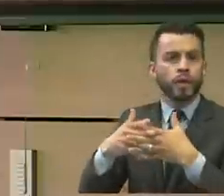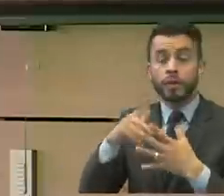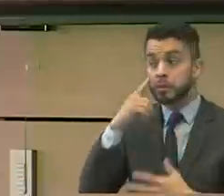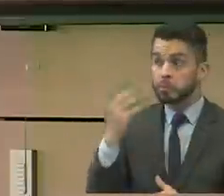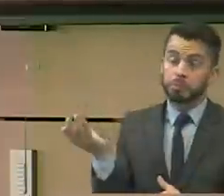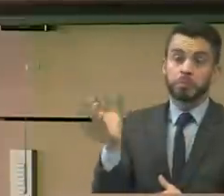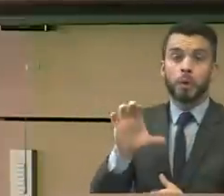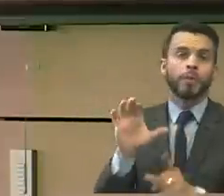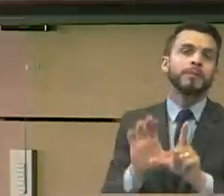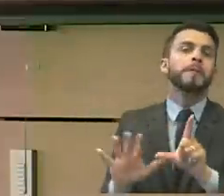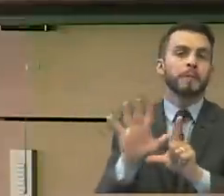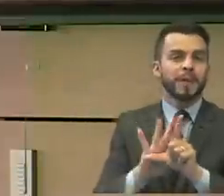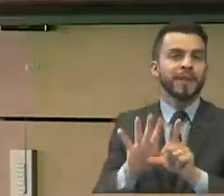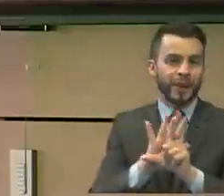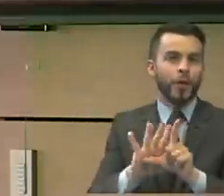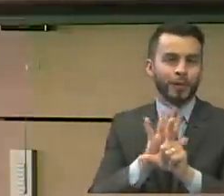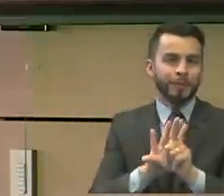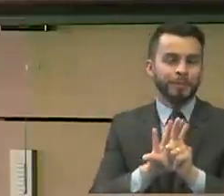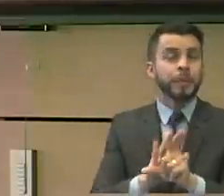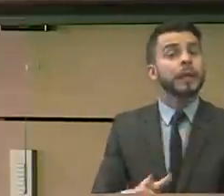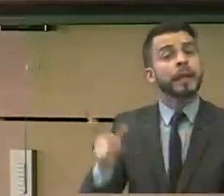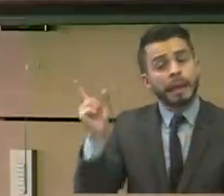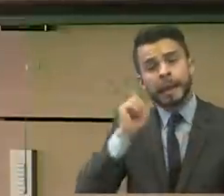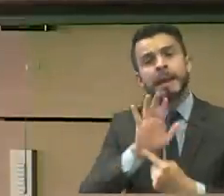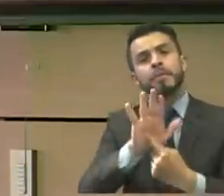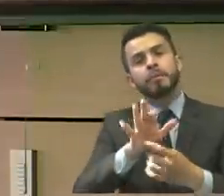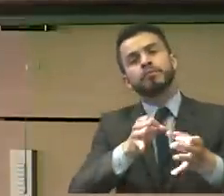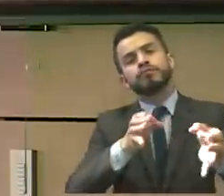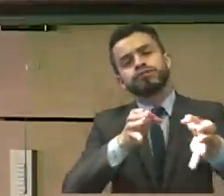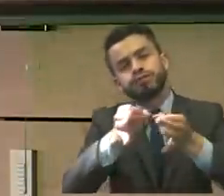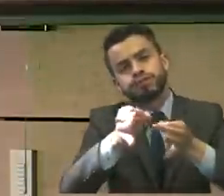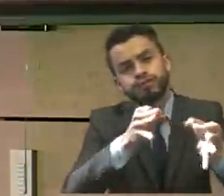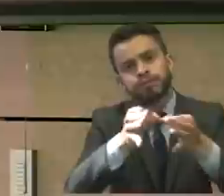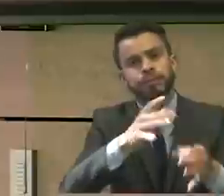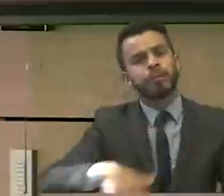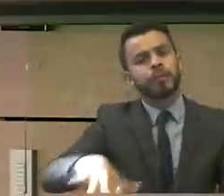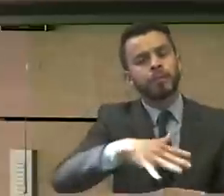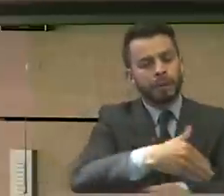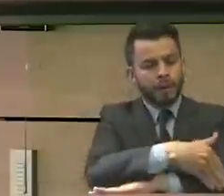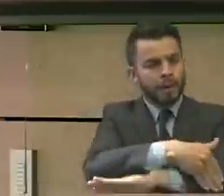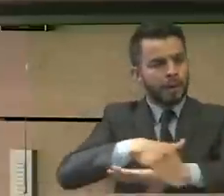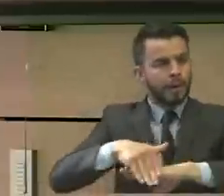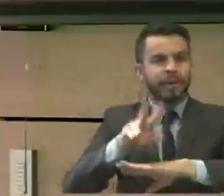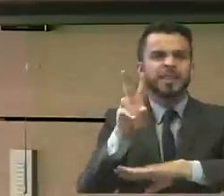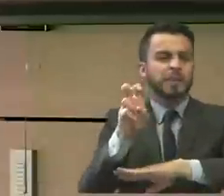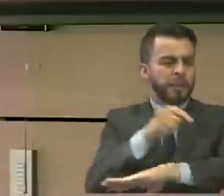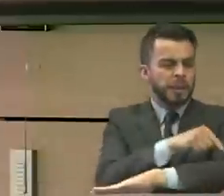video a la ciudadanía explicando el análisis sobre la Carrera Séptima.